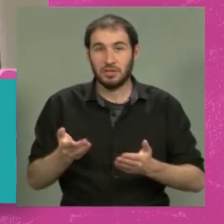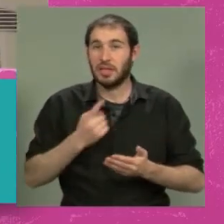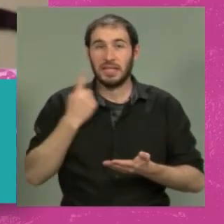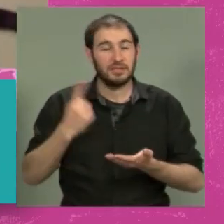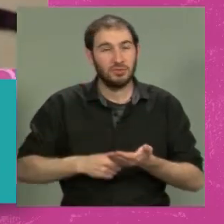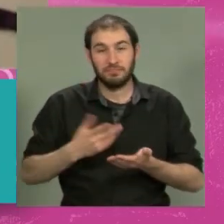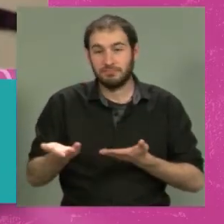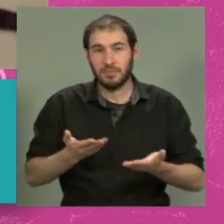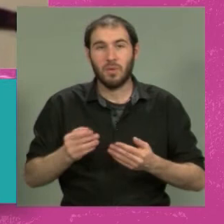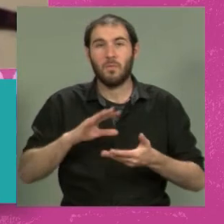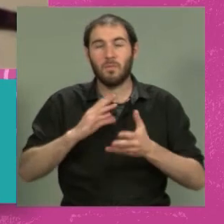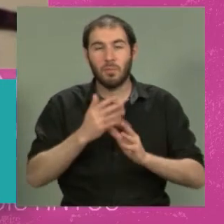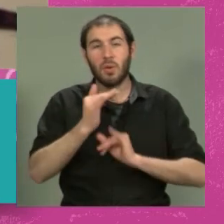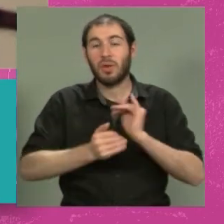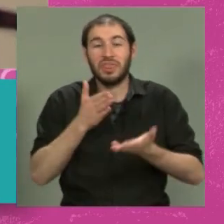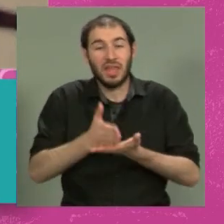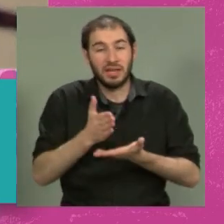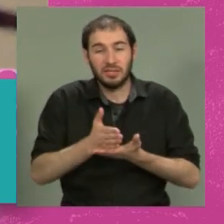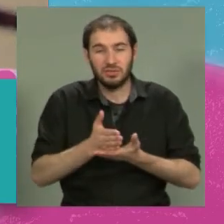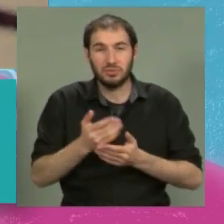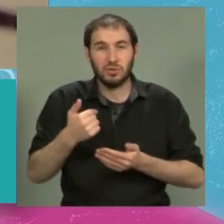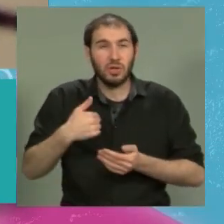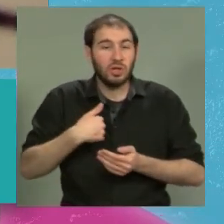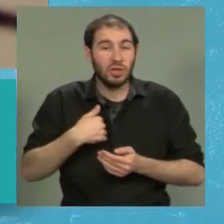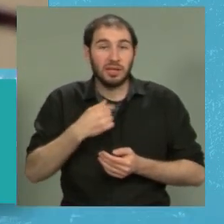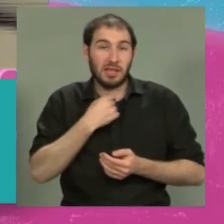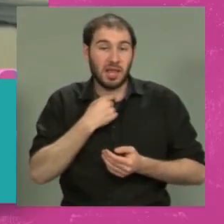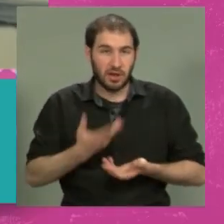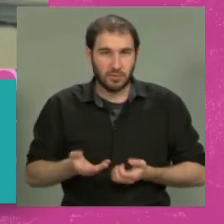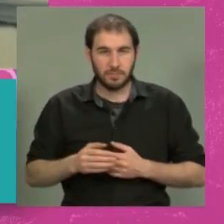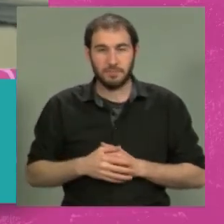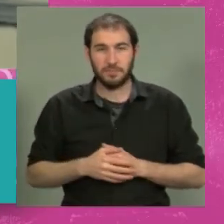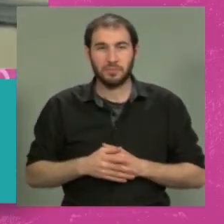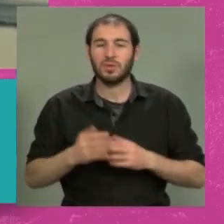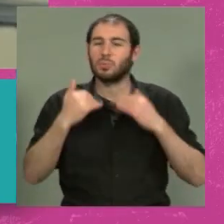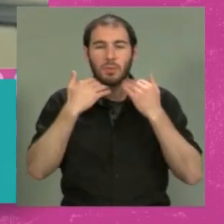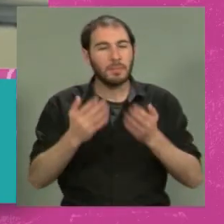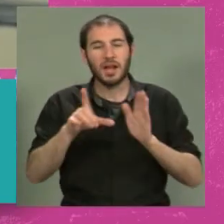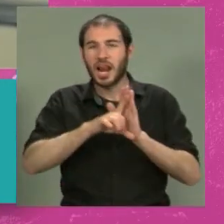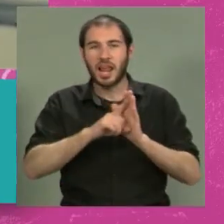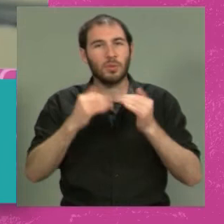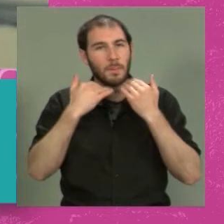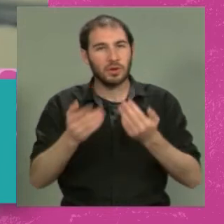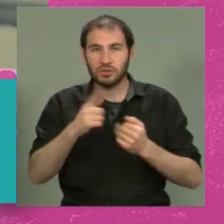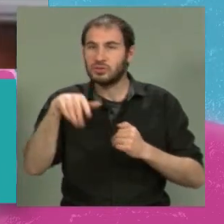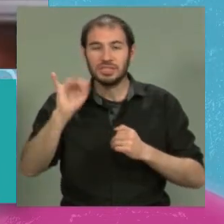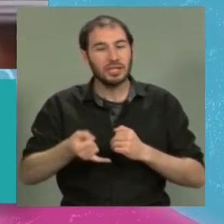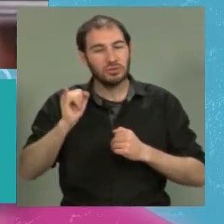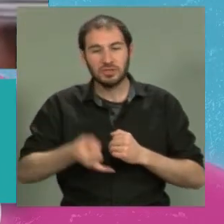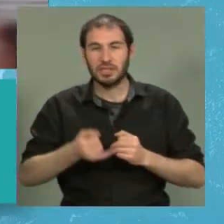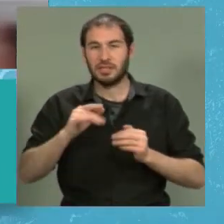se saca es una manifestación de derecho, que es lo que yo realmente quiero, al margen de la legislación que nosotros sí o sí